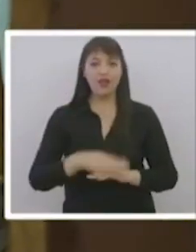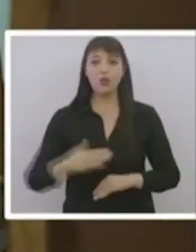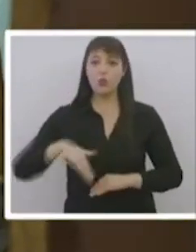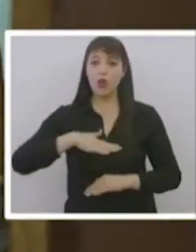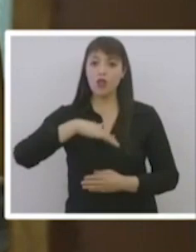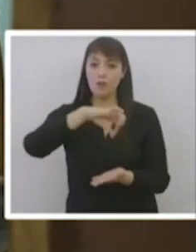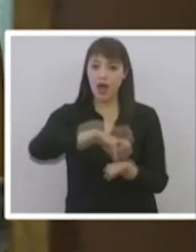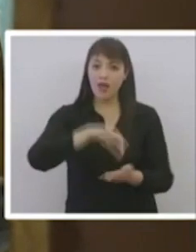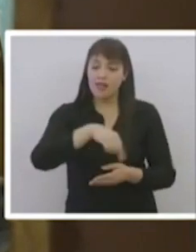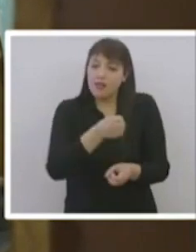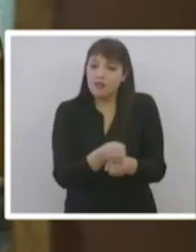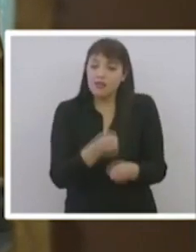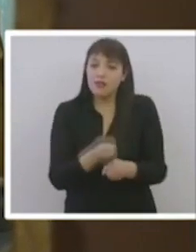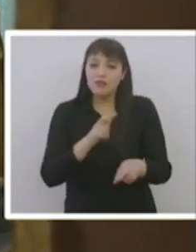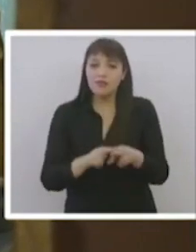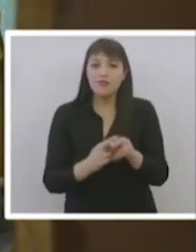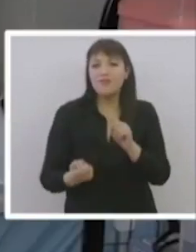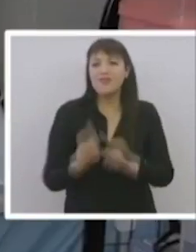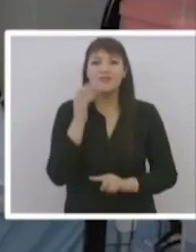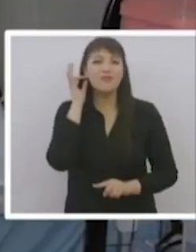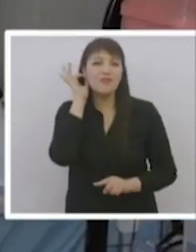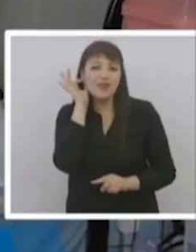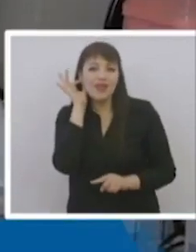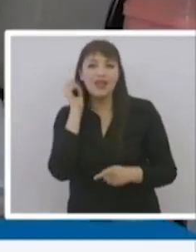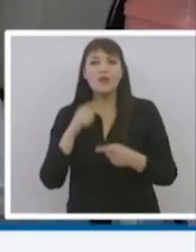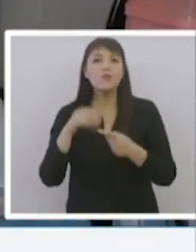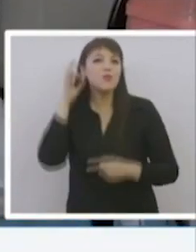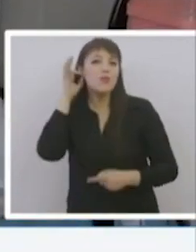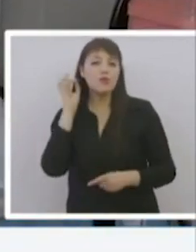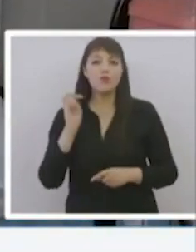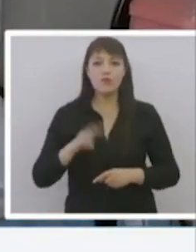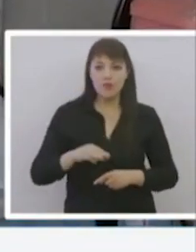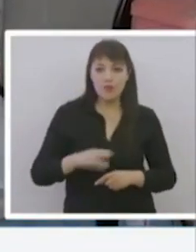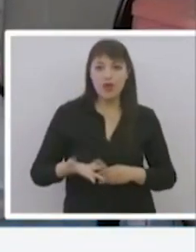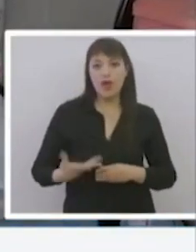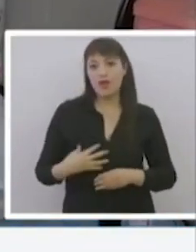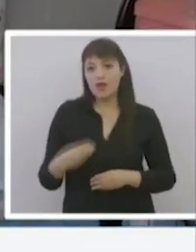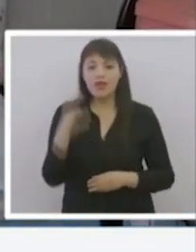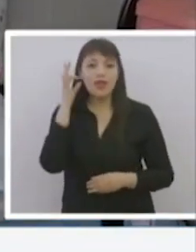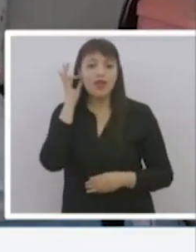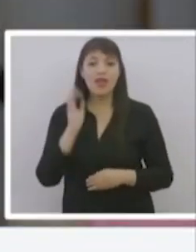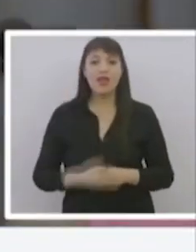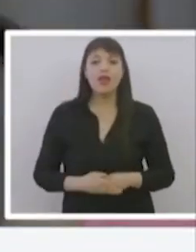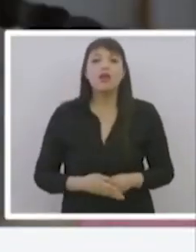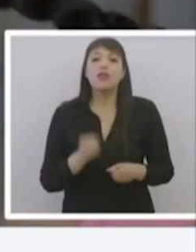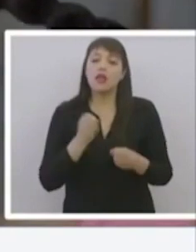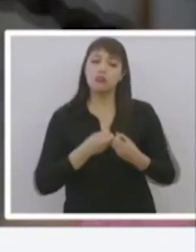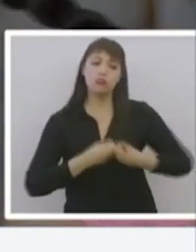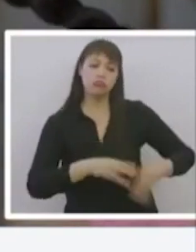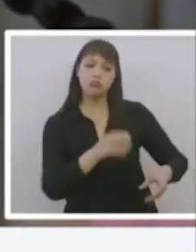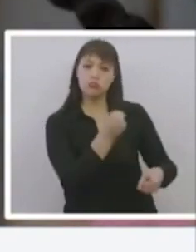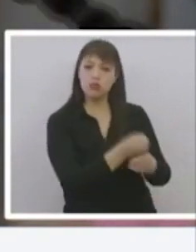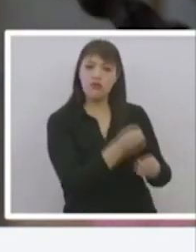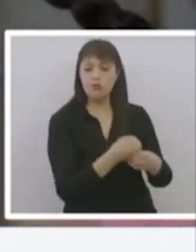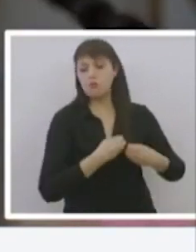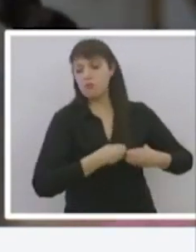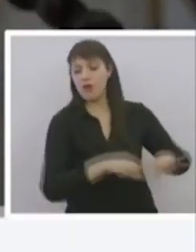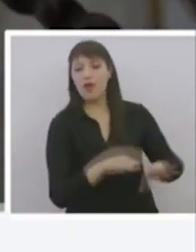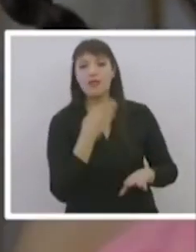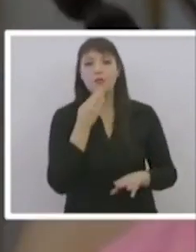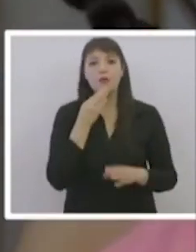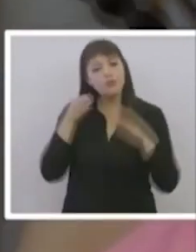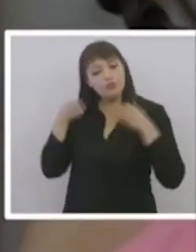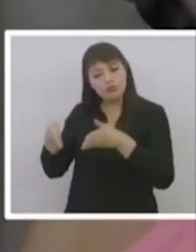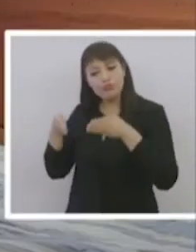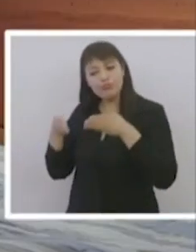el Estado no está dando la respuesta suficiente en estos centros, entonces la inyección de recursos resulta totalmente fundamental,